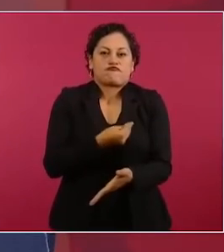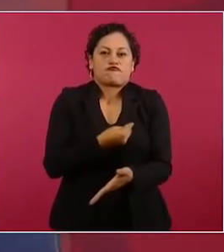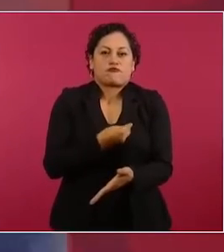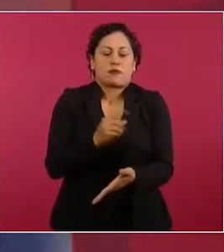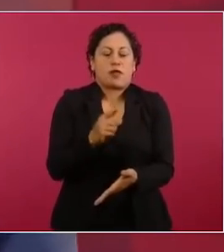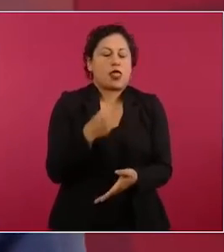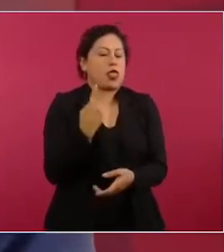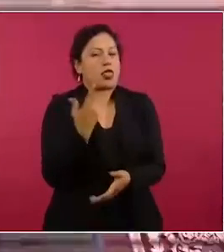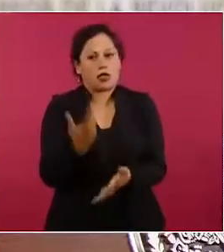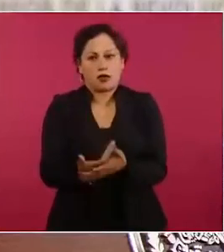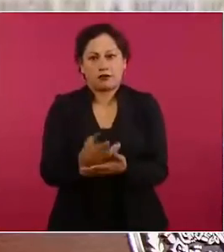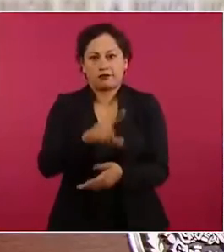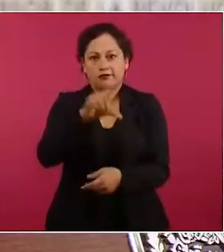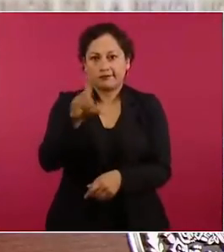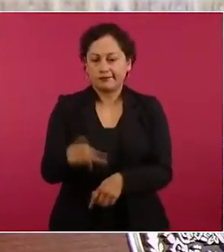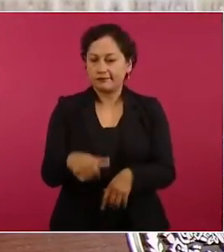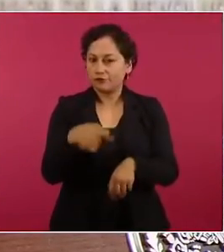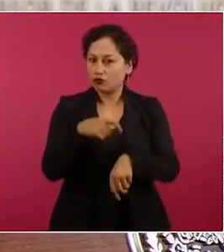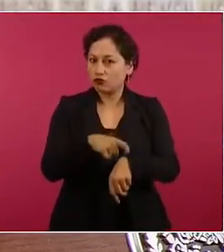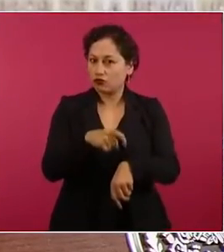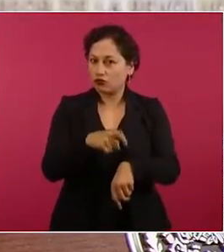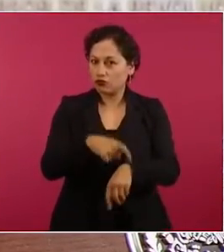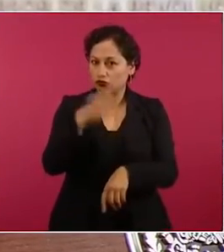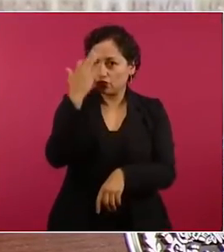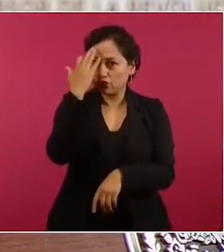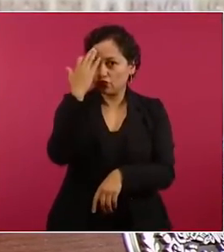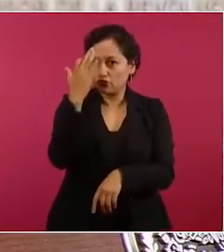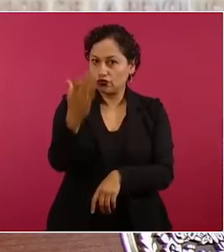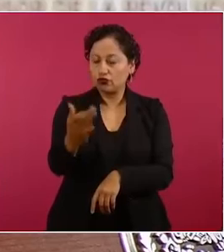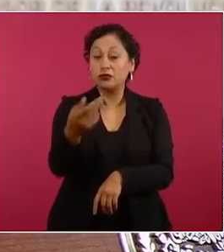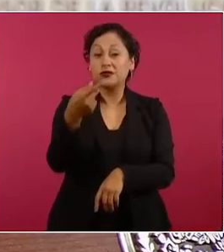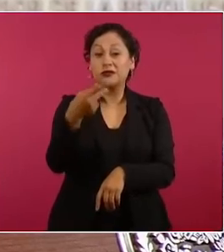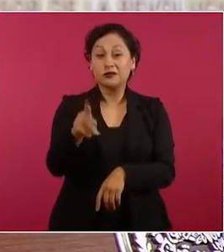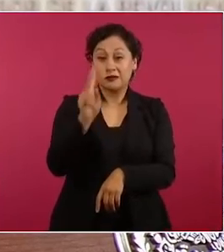pero eran ríos